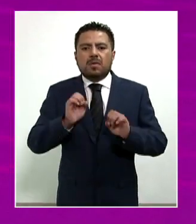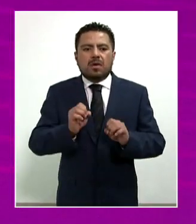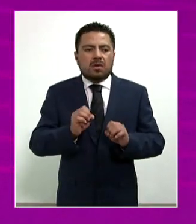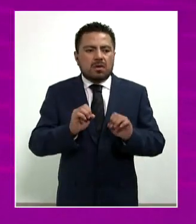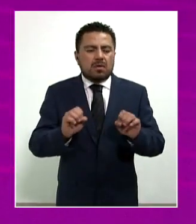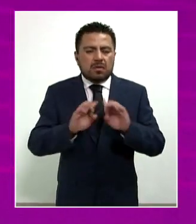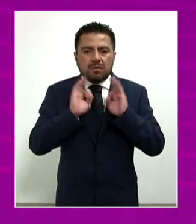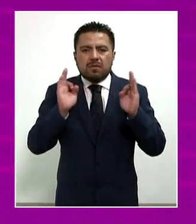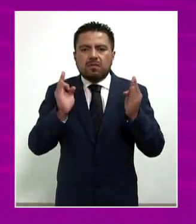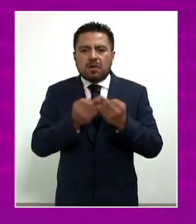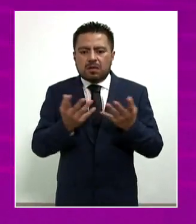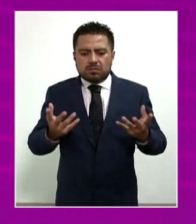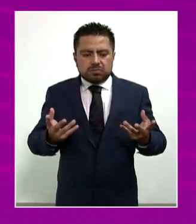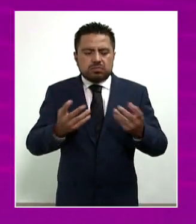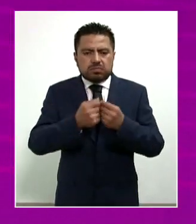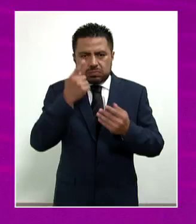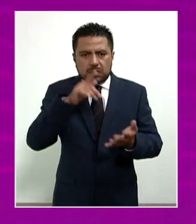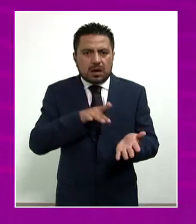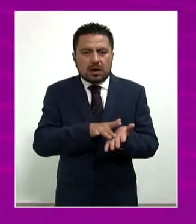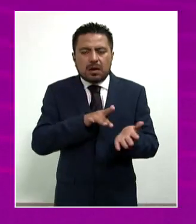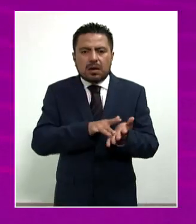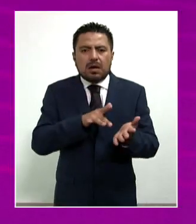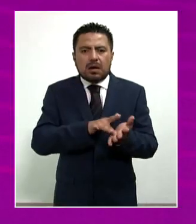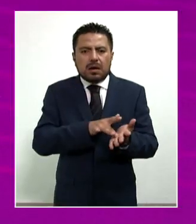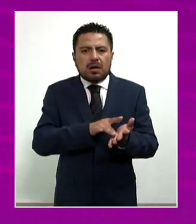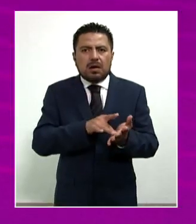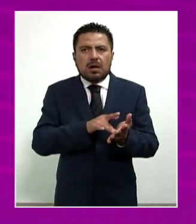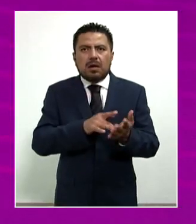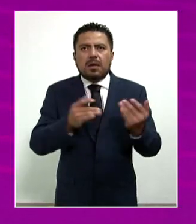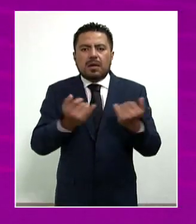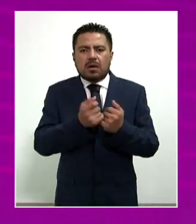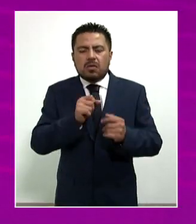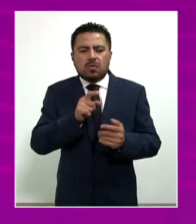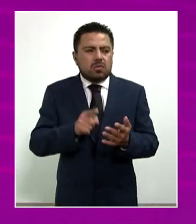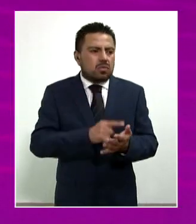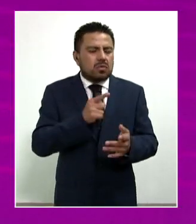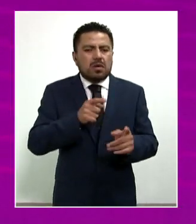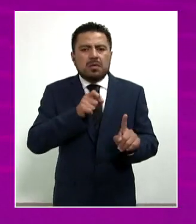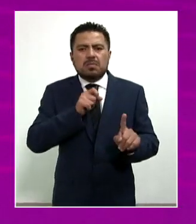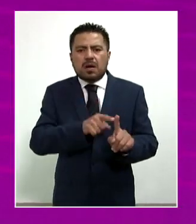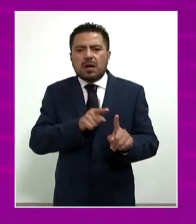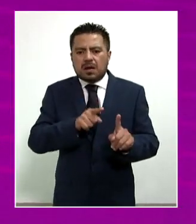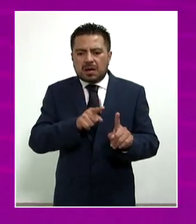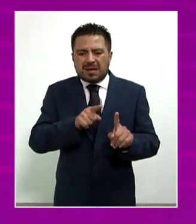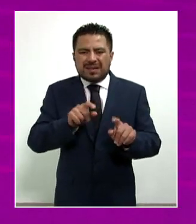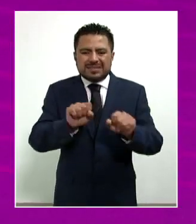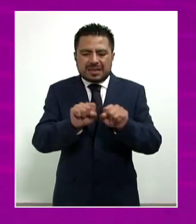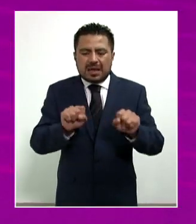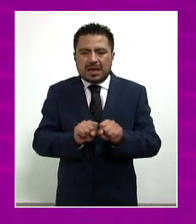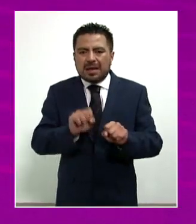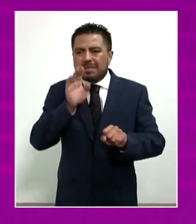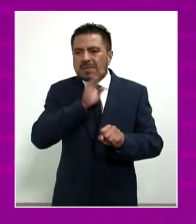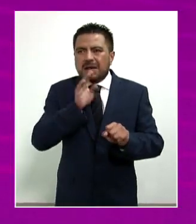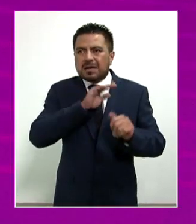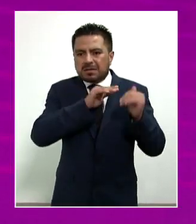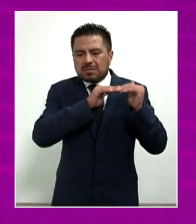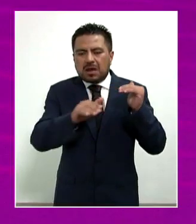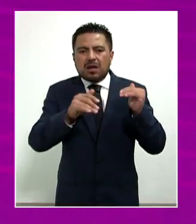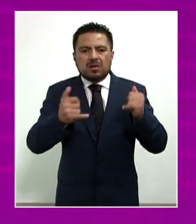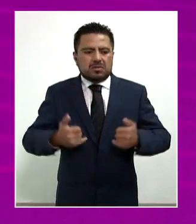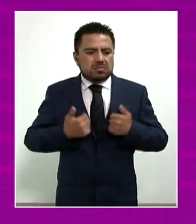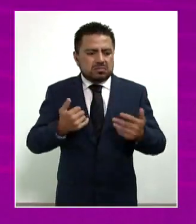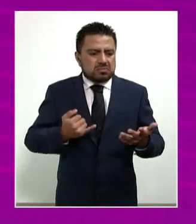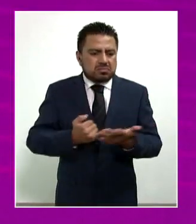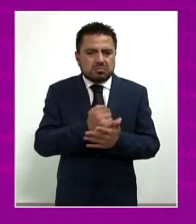modo se juntaron para apoyar a una aula que estaba maltrecha y que decidieron los